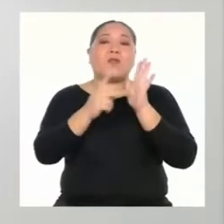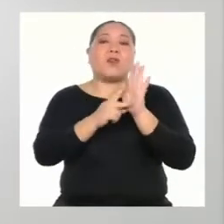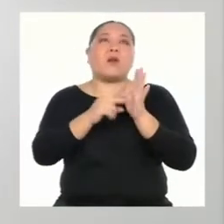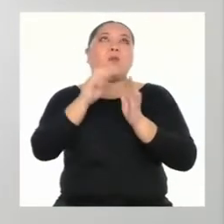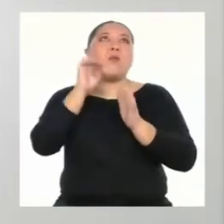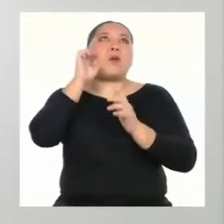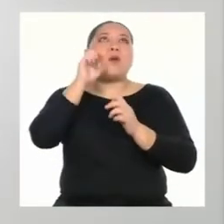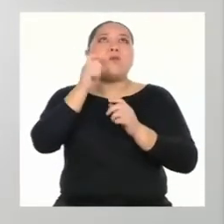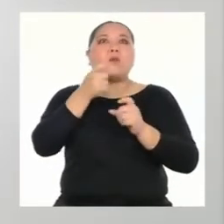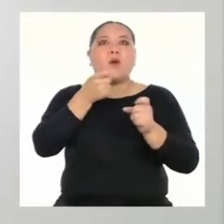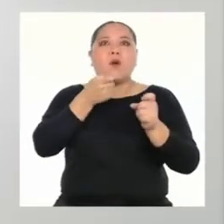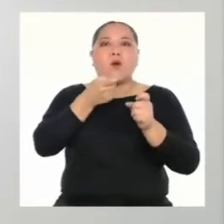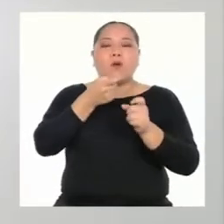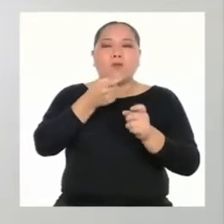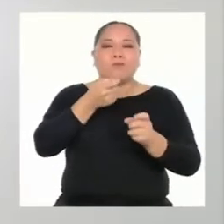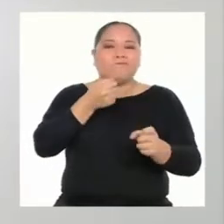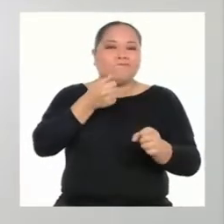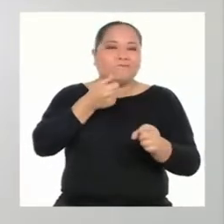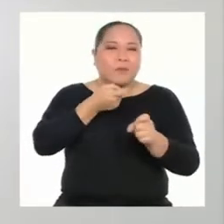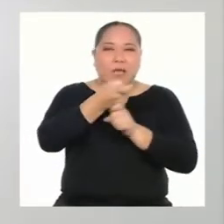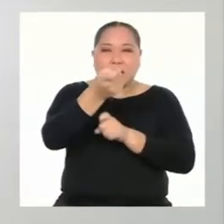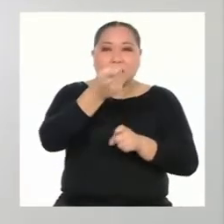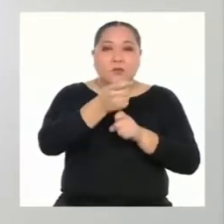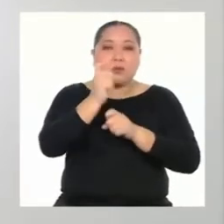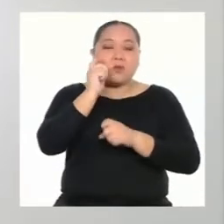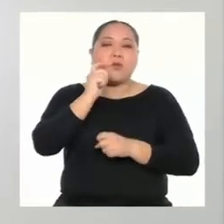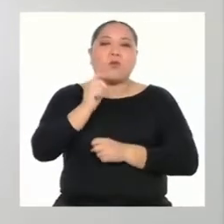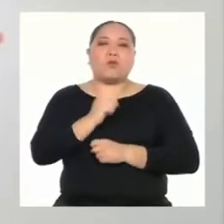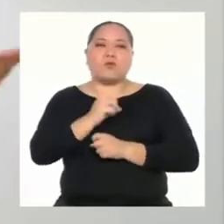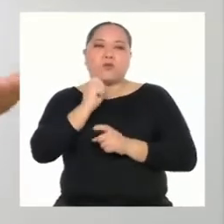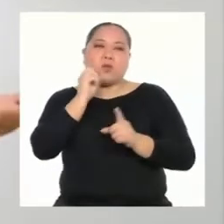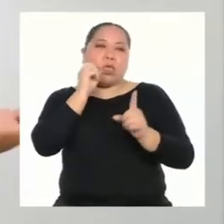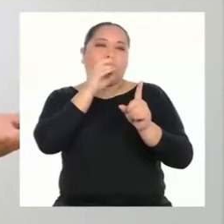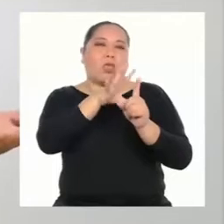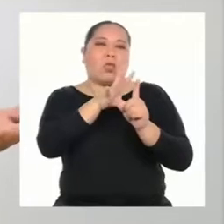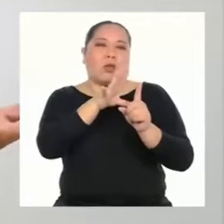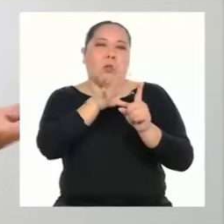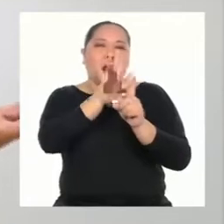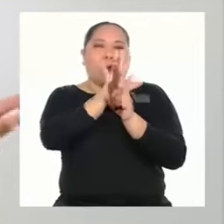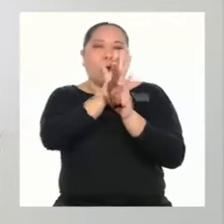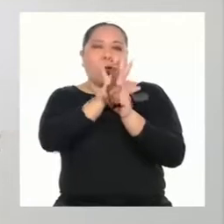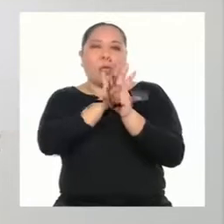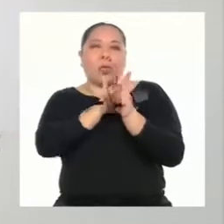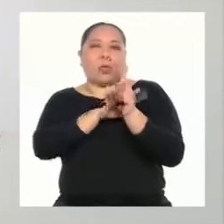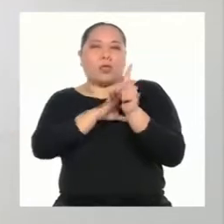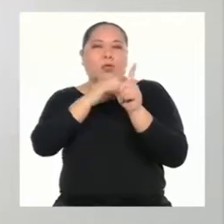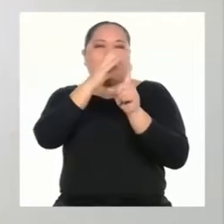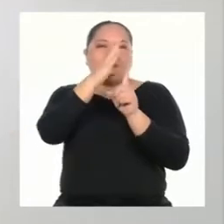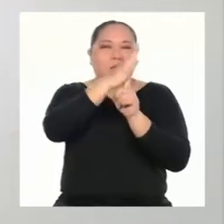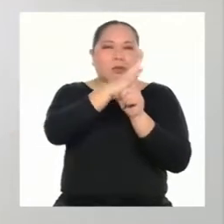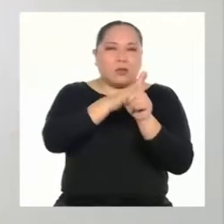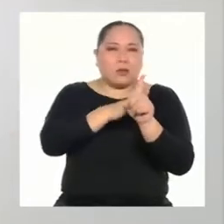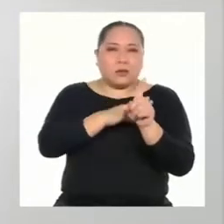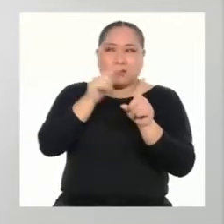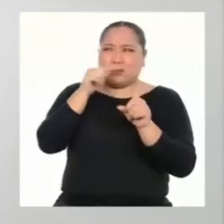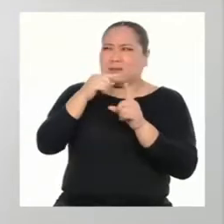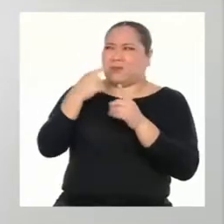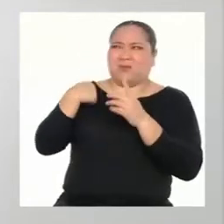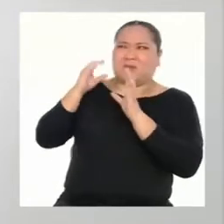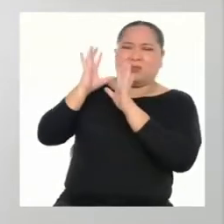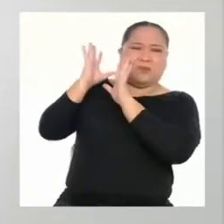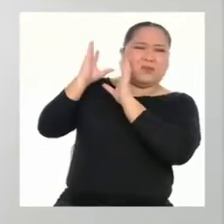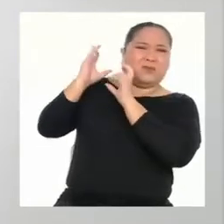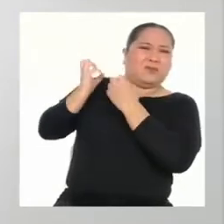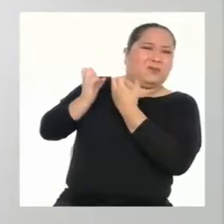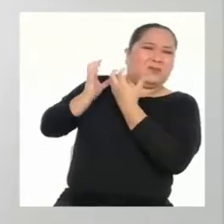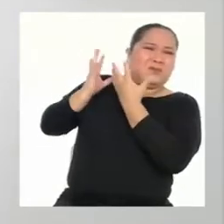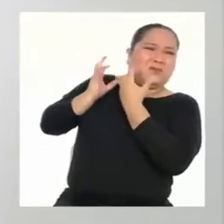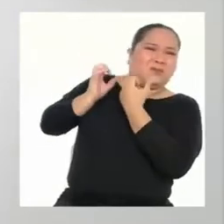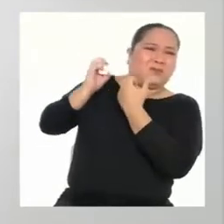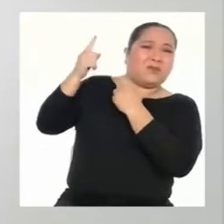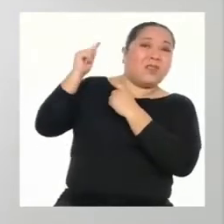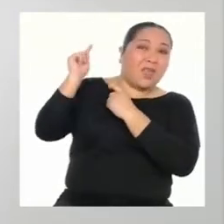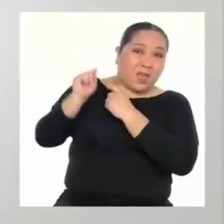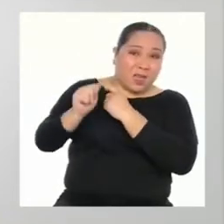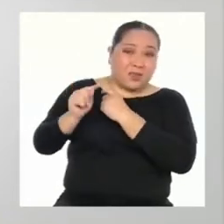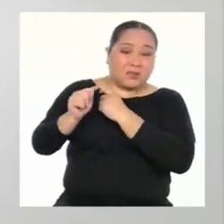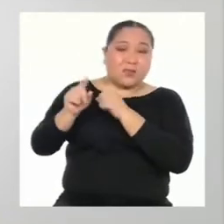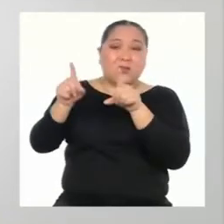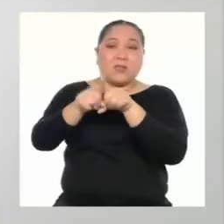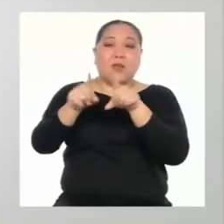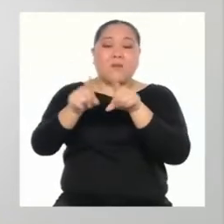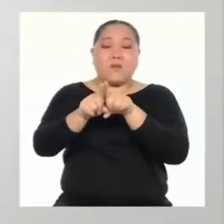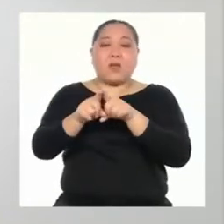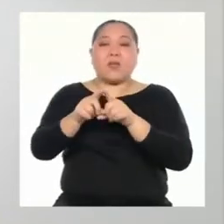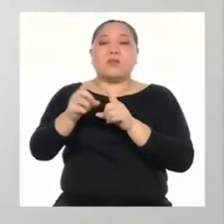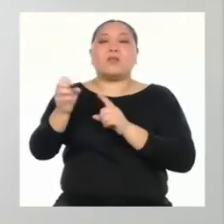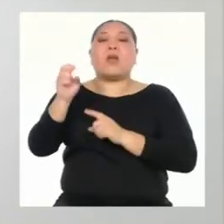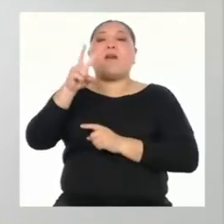Por ejemplo, un comentario, gesto o insinuación sexual no deseada sin consentimiento